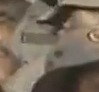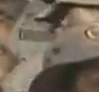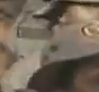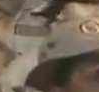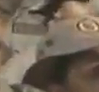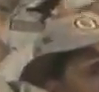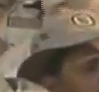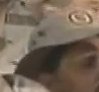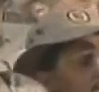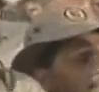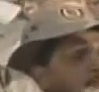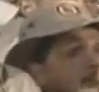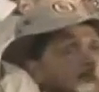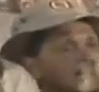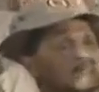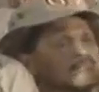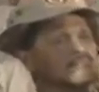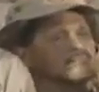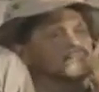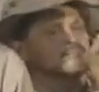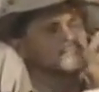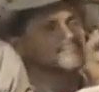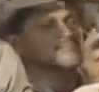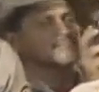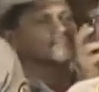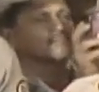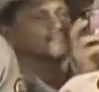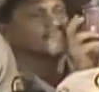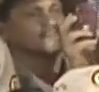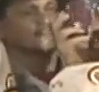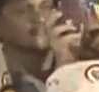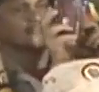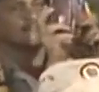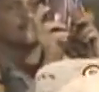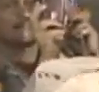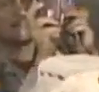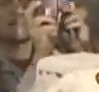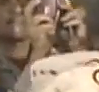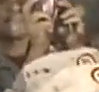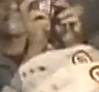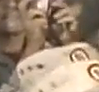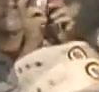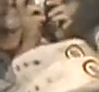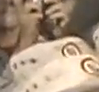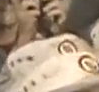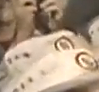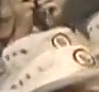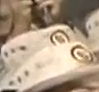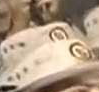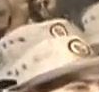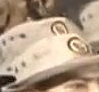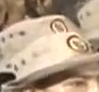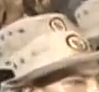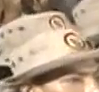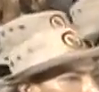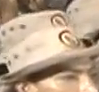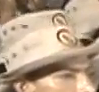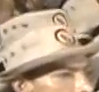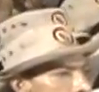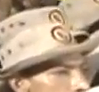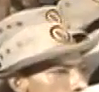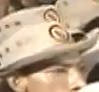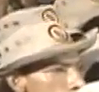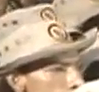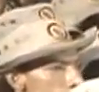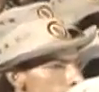todo para estar al lado de la patria, abandonaron sus familias, abandonaron sus esposas, sus carreras,